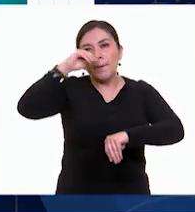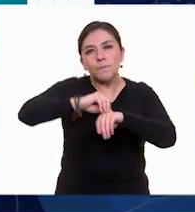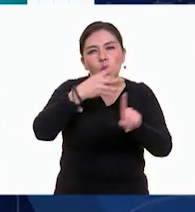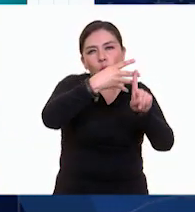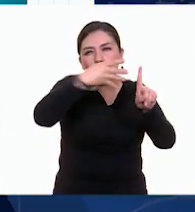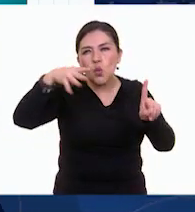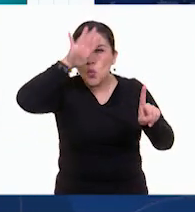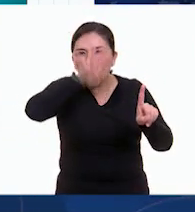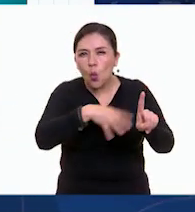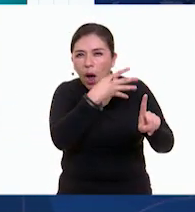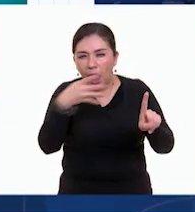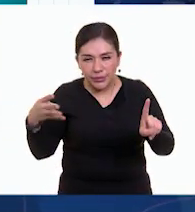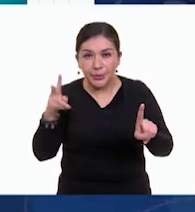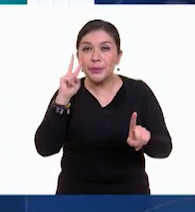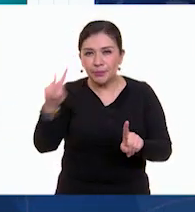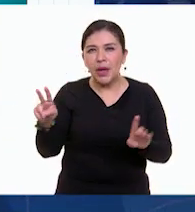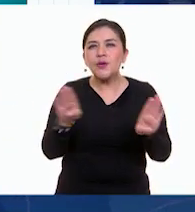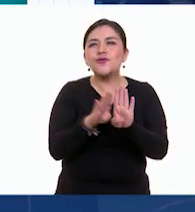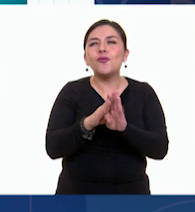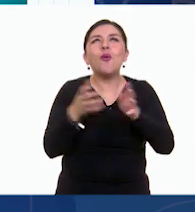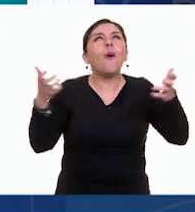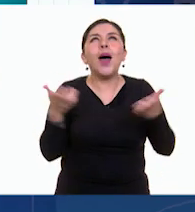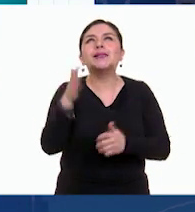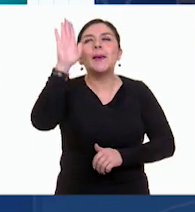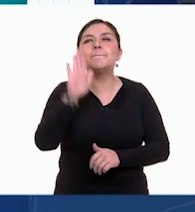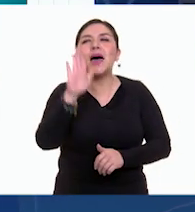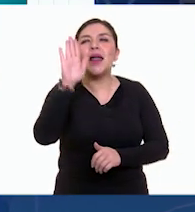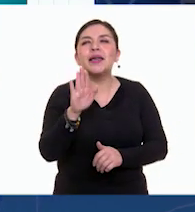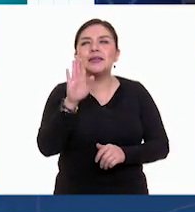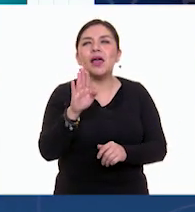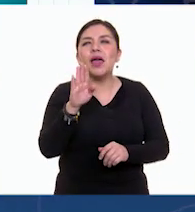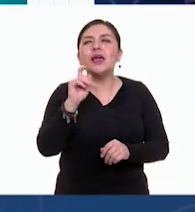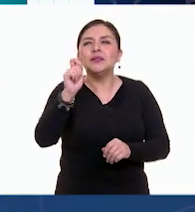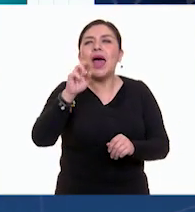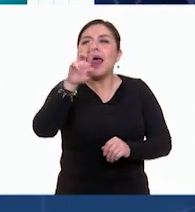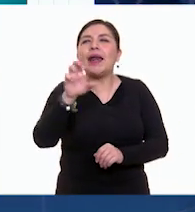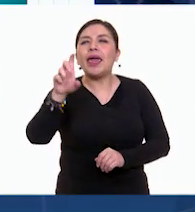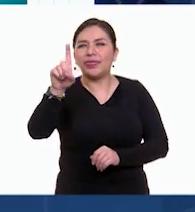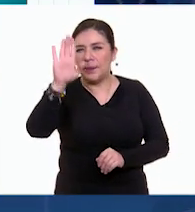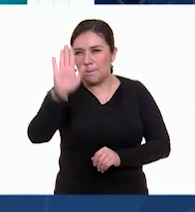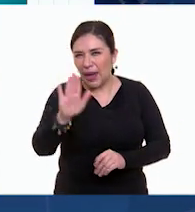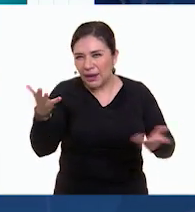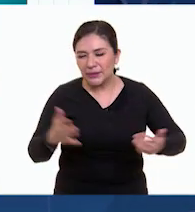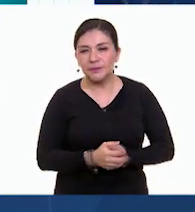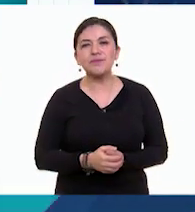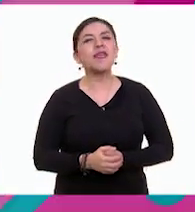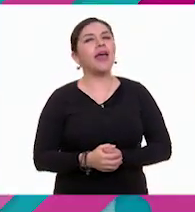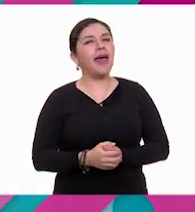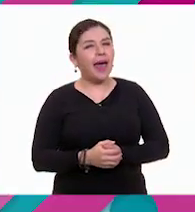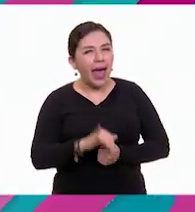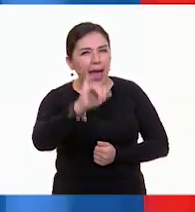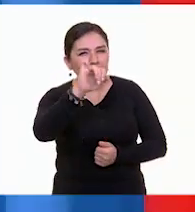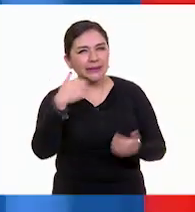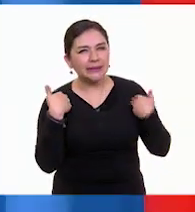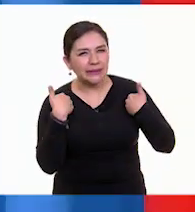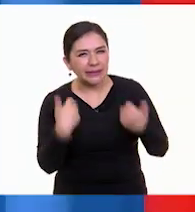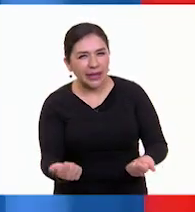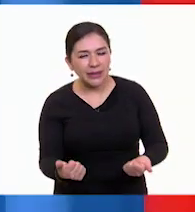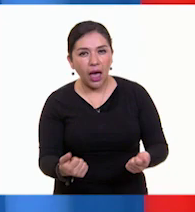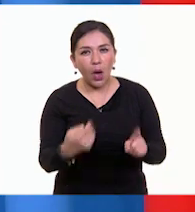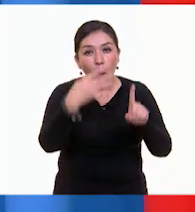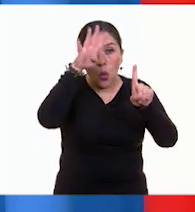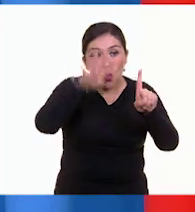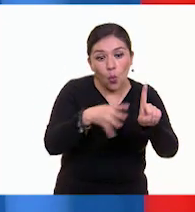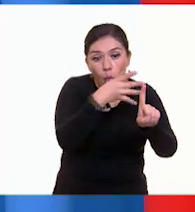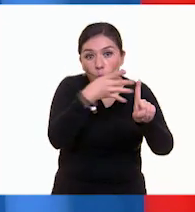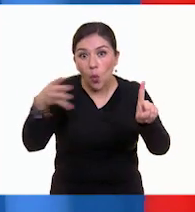piso. Algo así como hacer una retícula. ¡Ah, ya entendí! Los